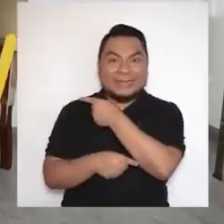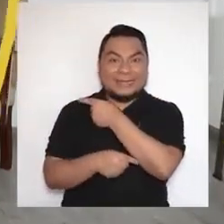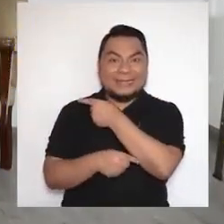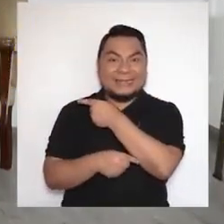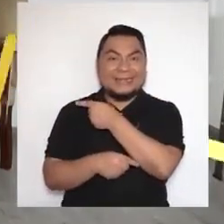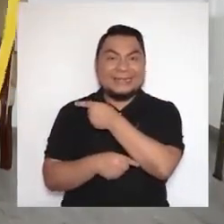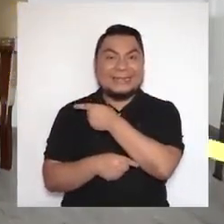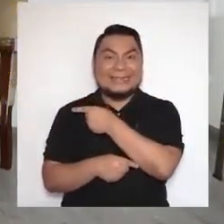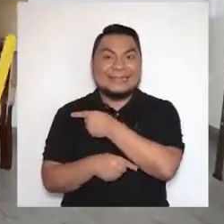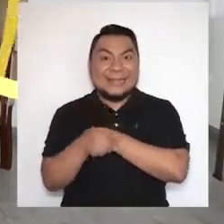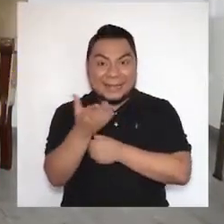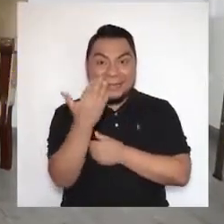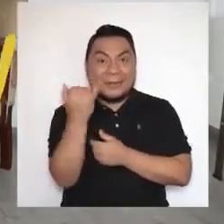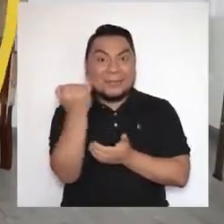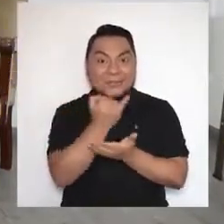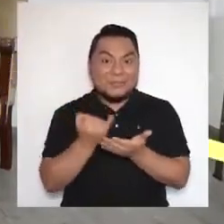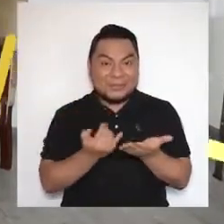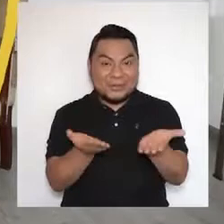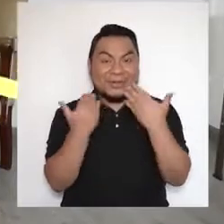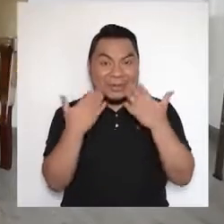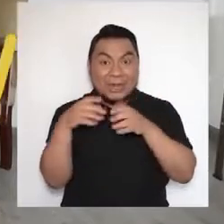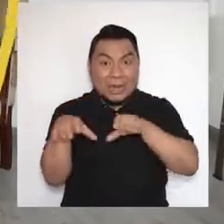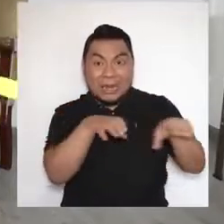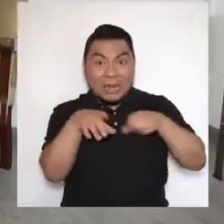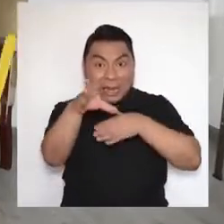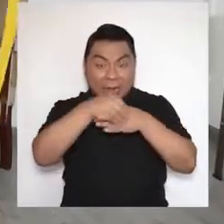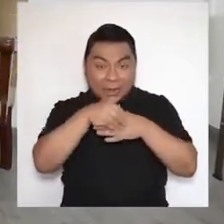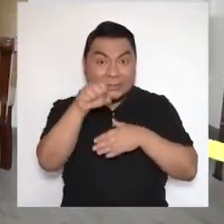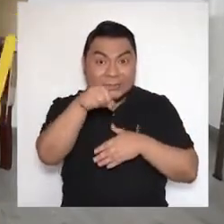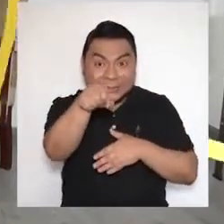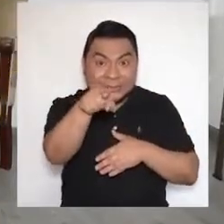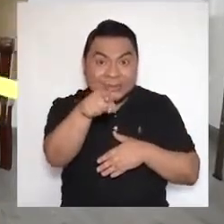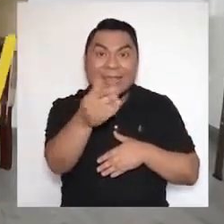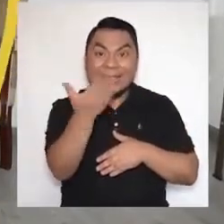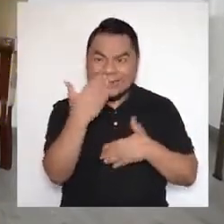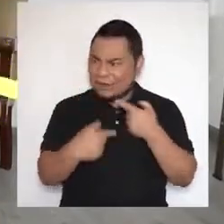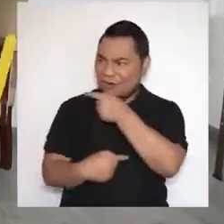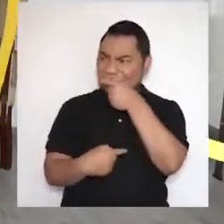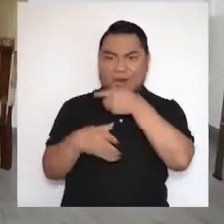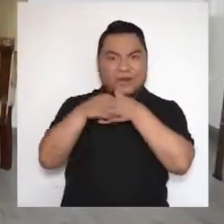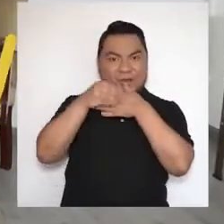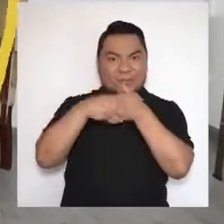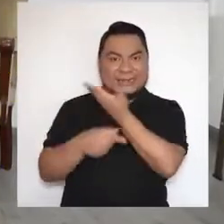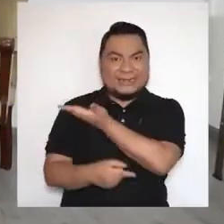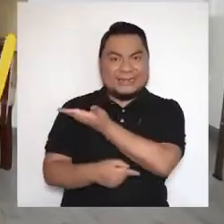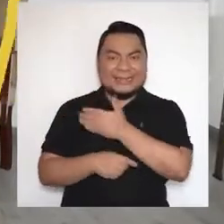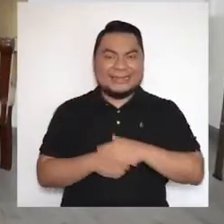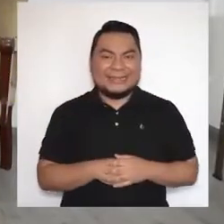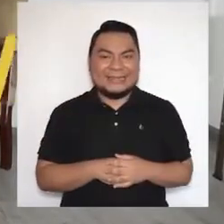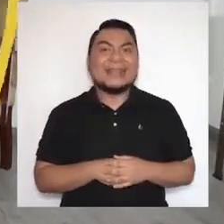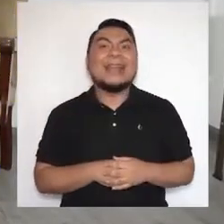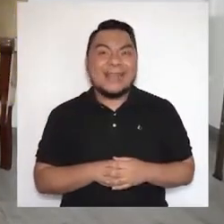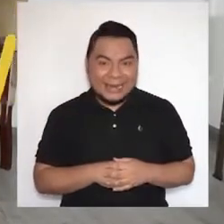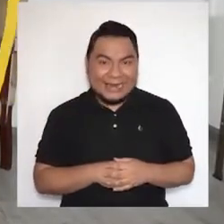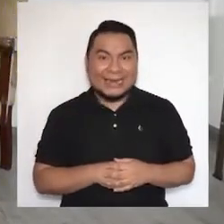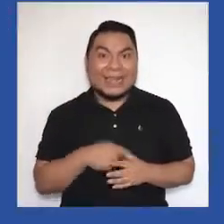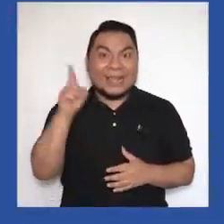¡Qué bien dibujo! ¿Y ustedes lo están haciendo, amigos? ¡Ah, muy bien! ¡Tenemos el